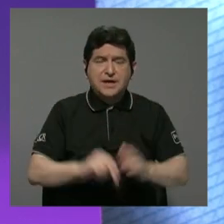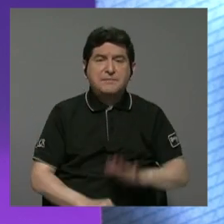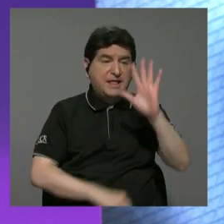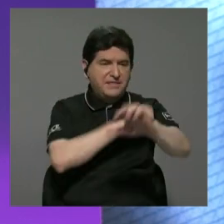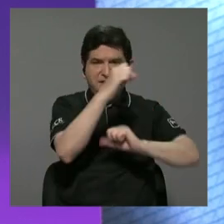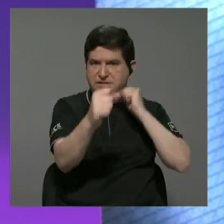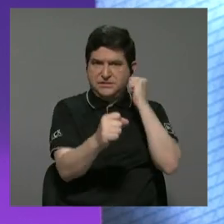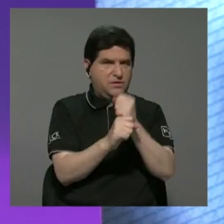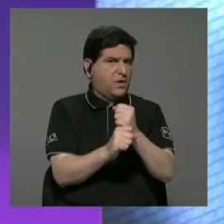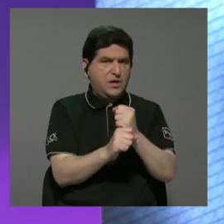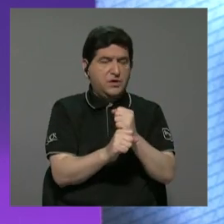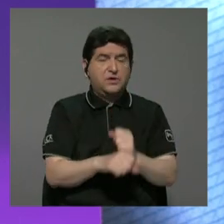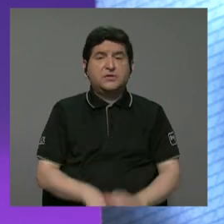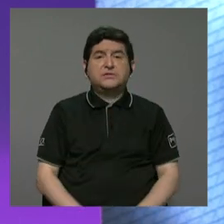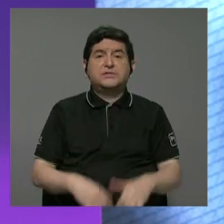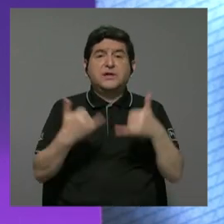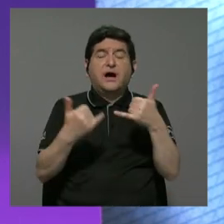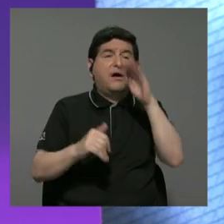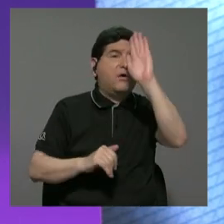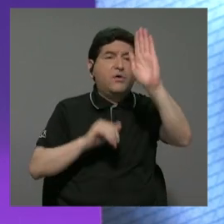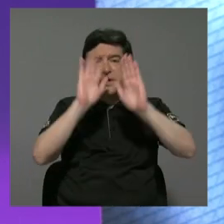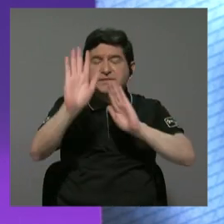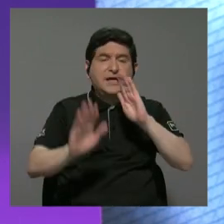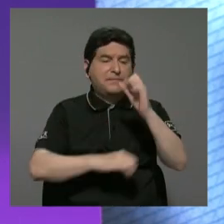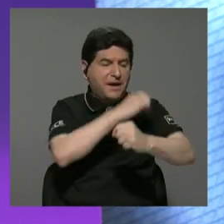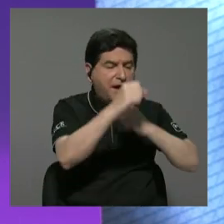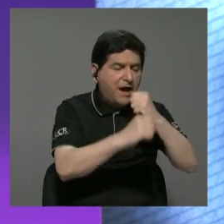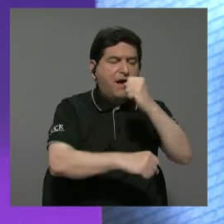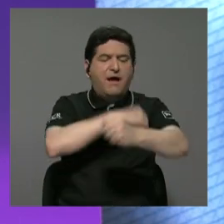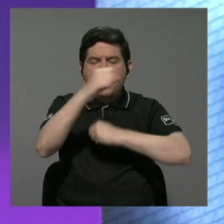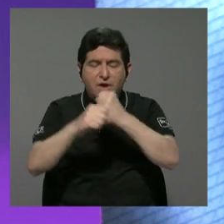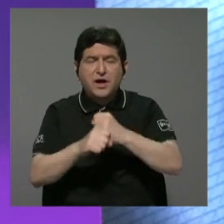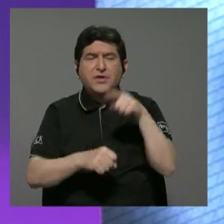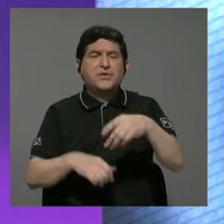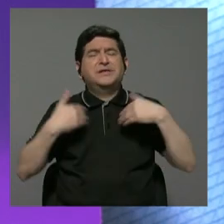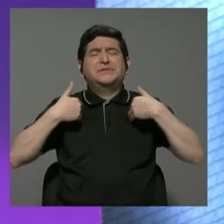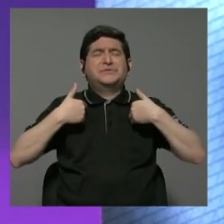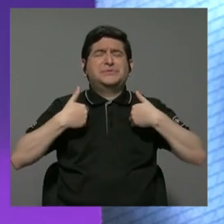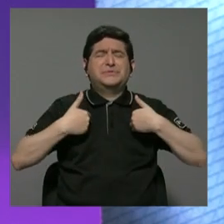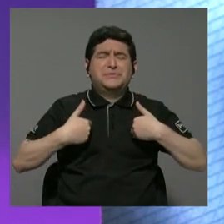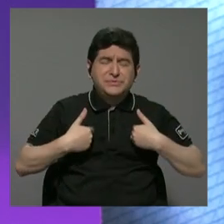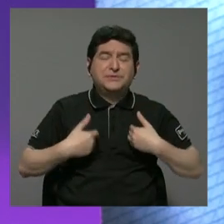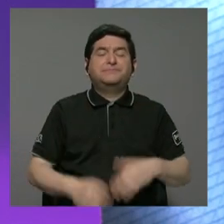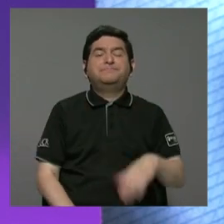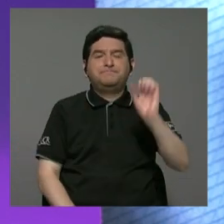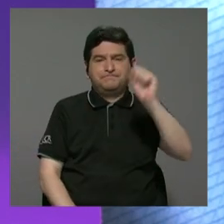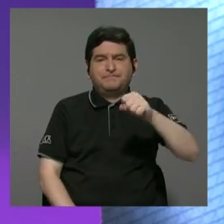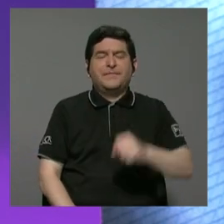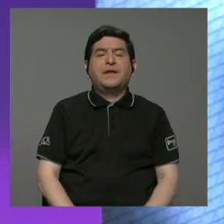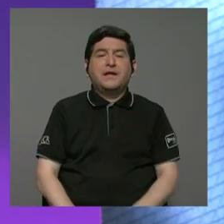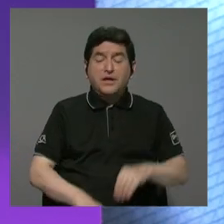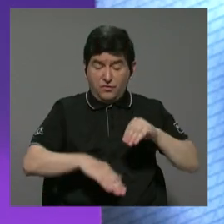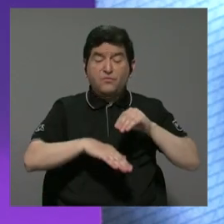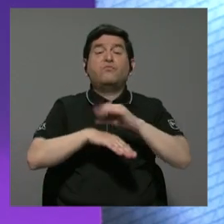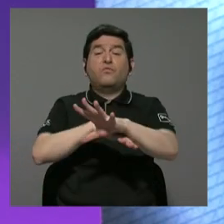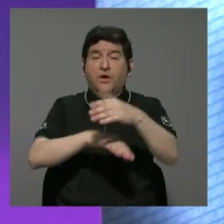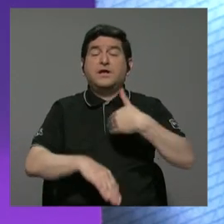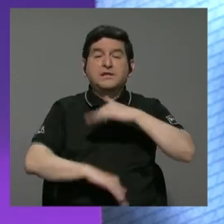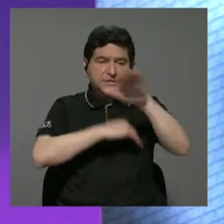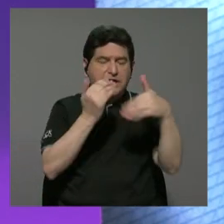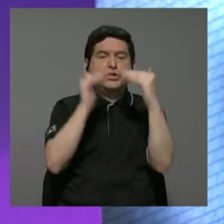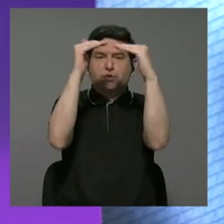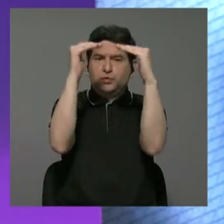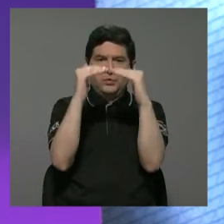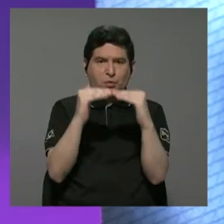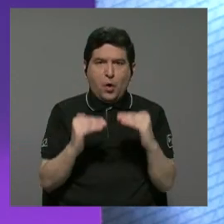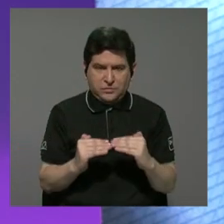quinquenal a un esquema de negociación anual. Sí, ¿verdad? Muy desgastante. Y esto tiene sus implicaciones a todo nivel.